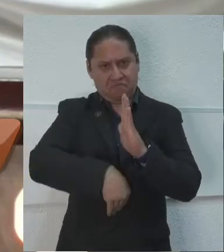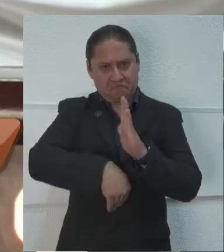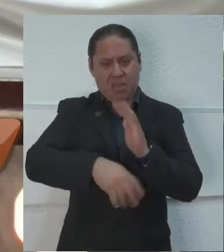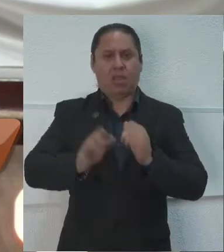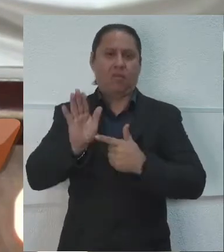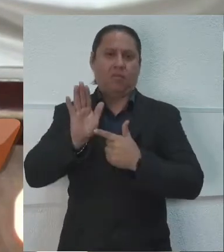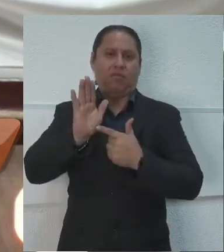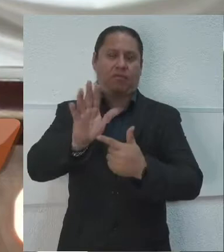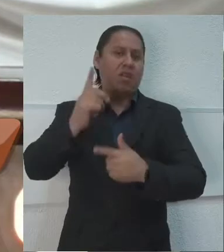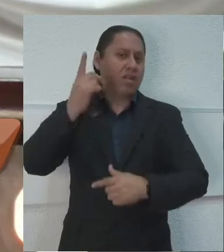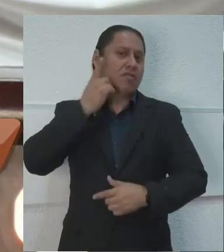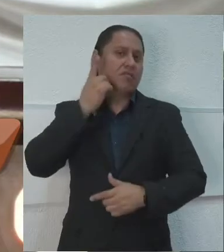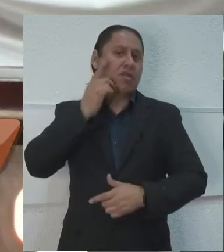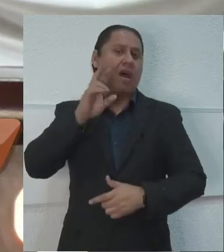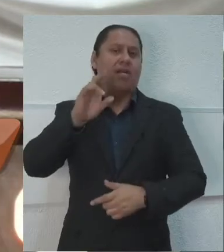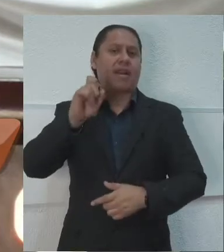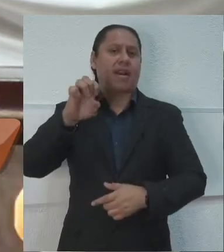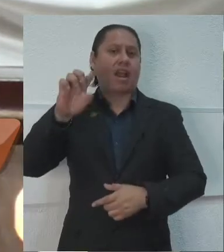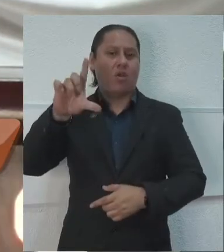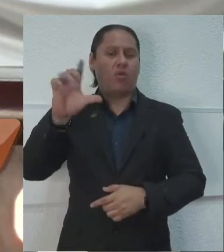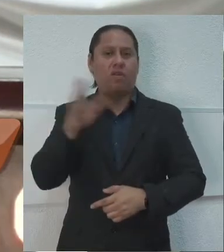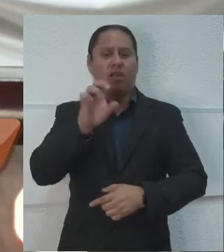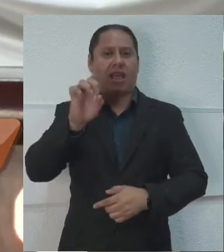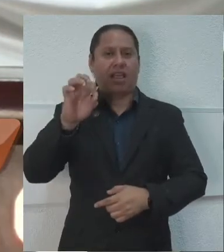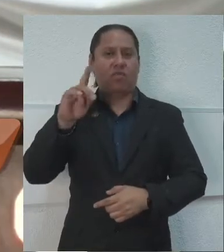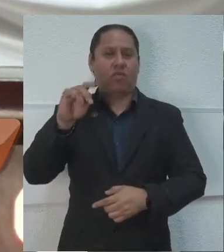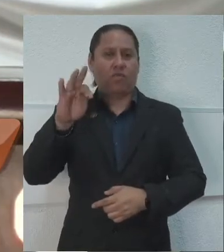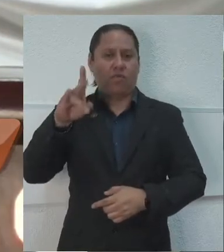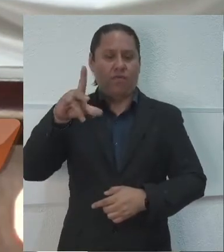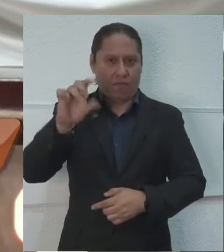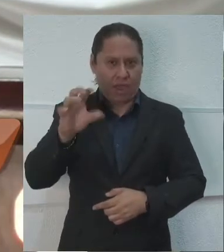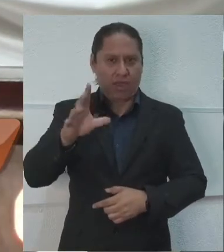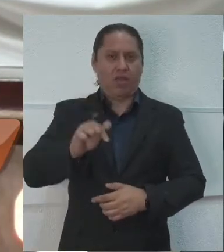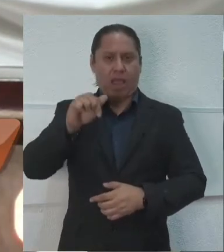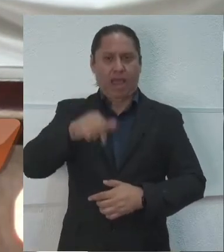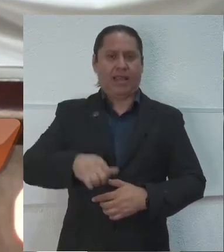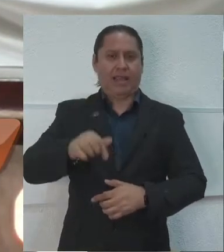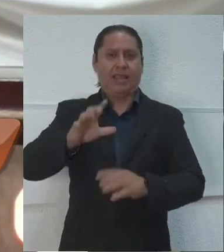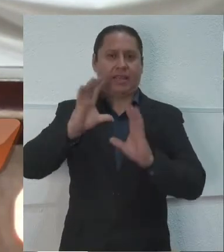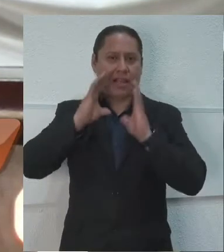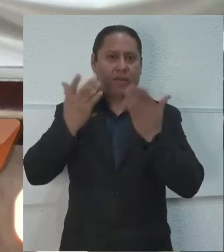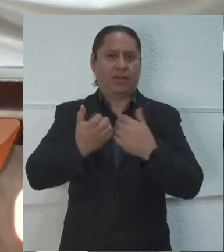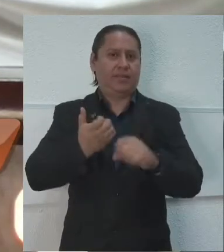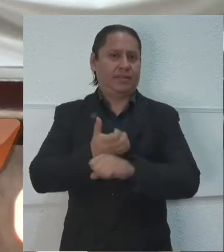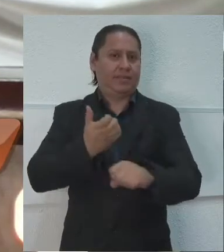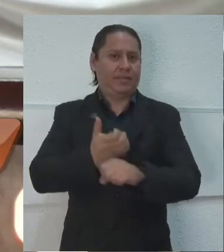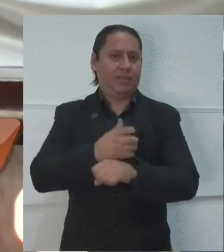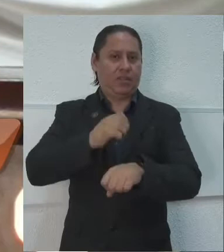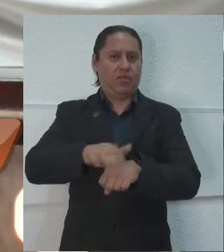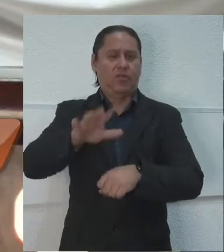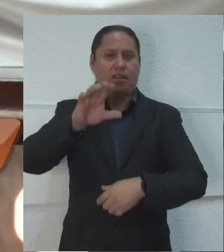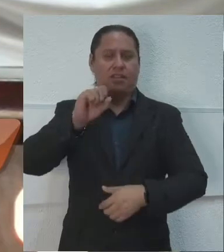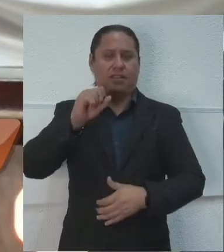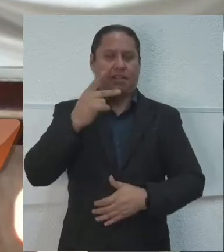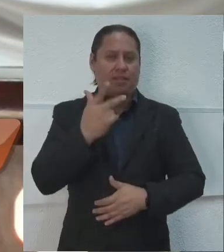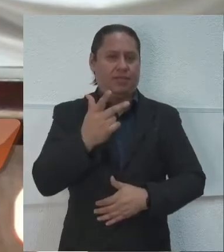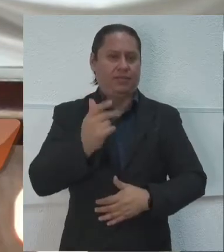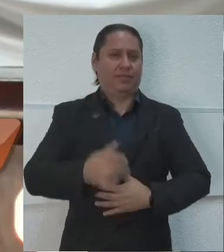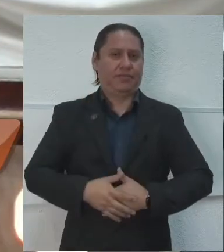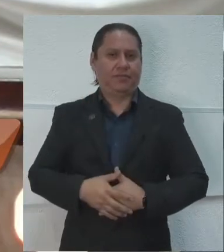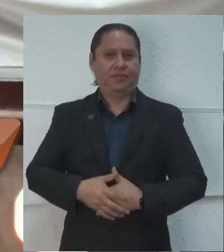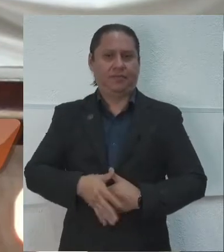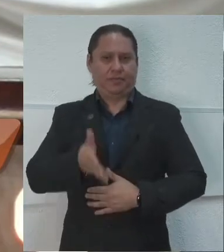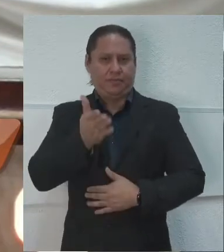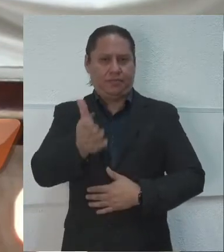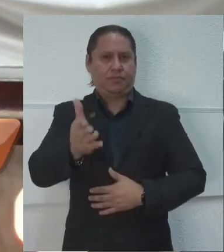presentado por el diputado Raúl Eduardo Bonifaz Moedano, integrante de esta 68ª legislatura, por